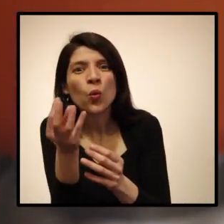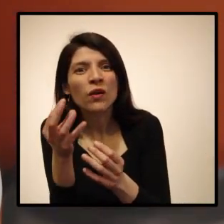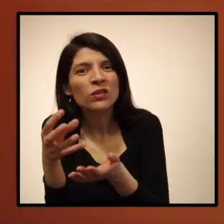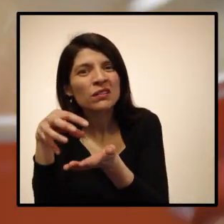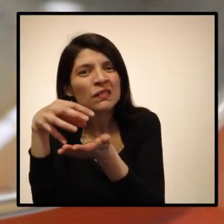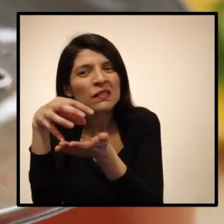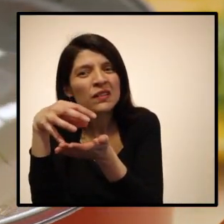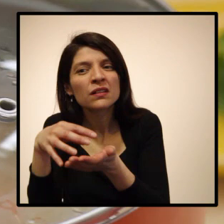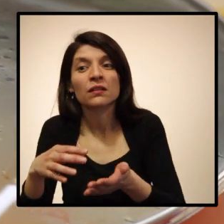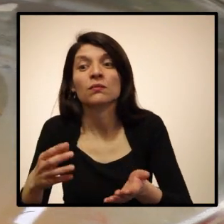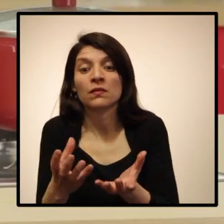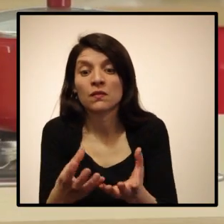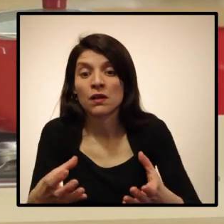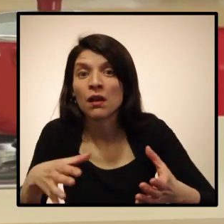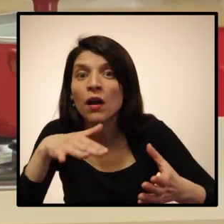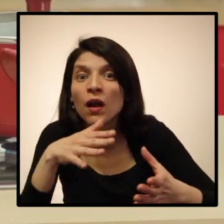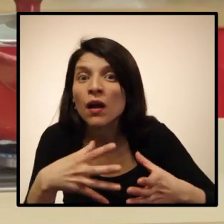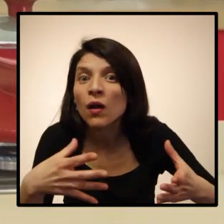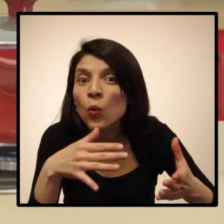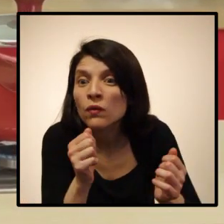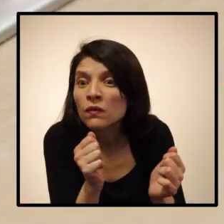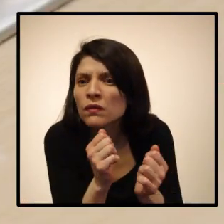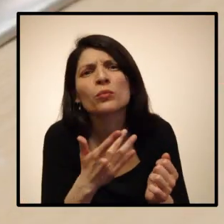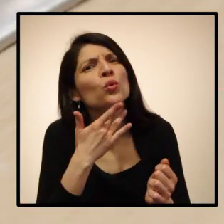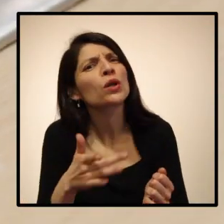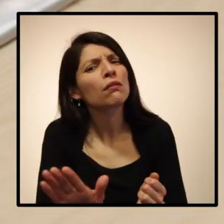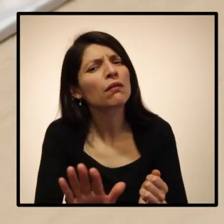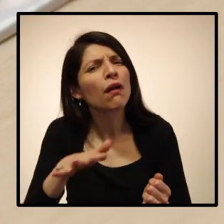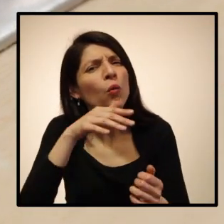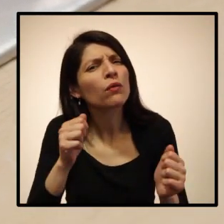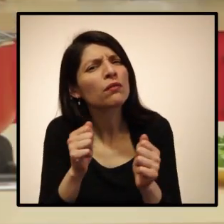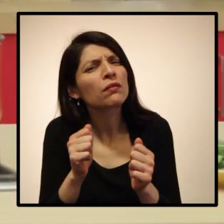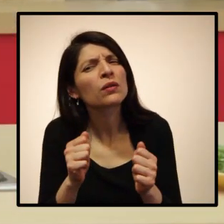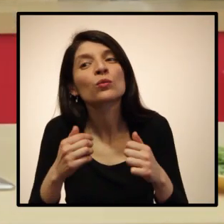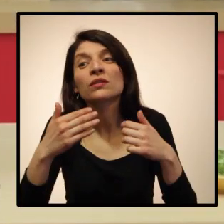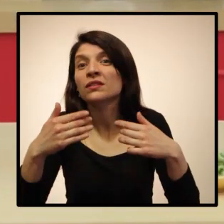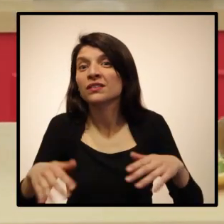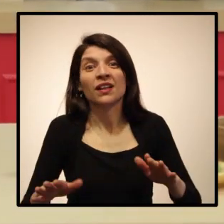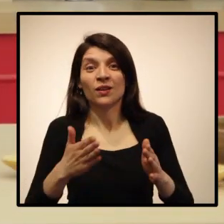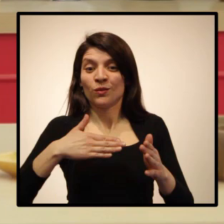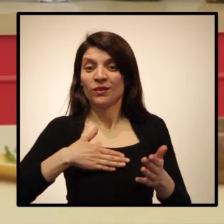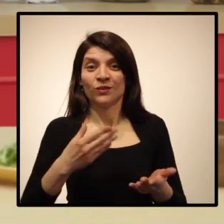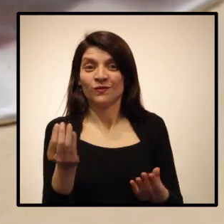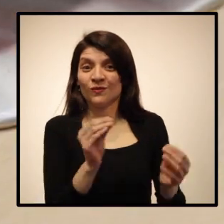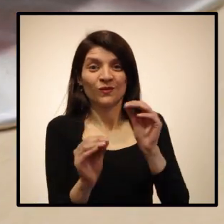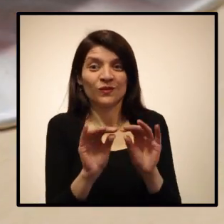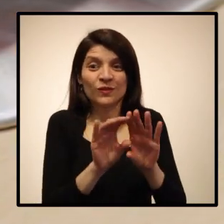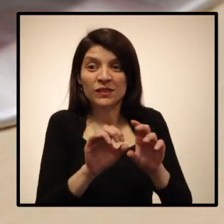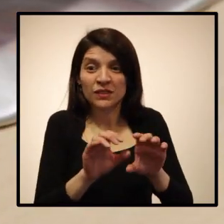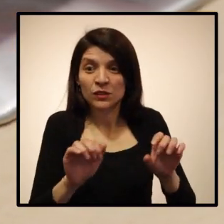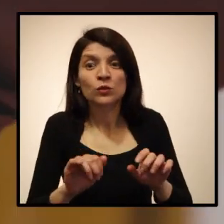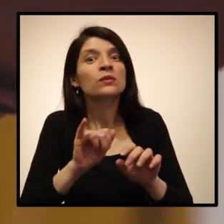acá una fuente con agua fría, miren. ¿Por qué dejamos que se enfríen un poco con agüita? Porque van a pensar que cuando terminemos nuestro estofado, arriba van a volver a